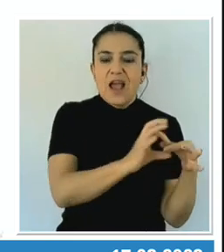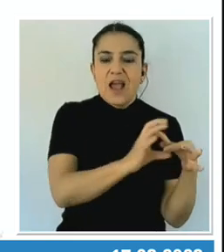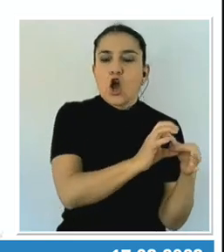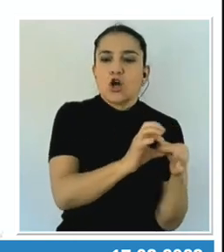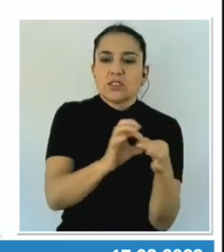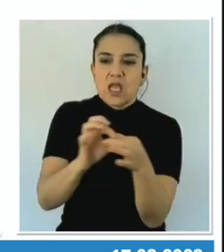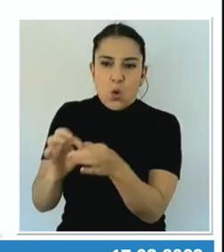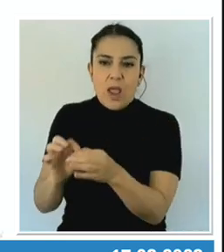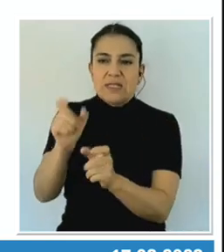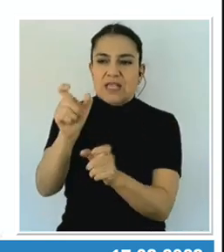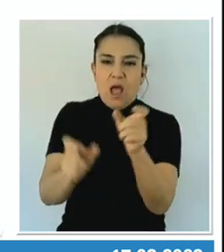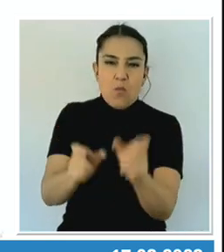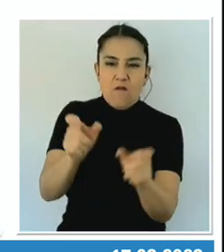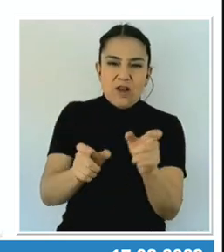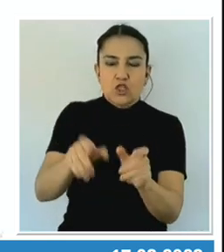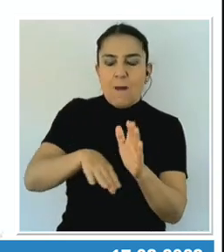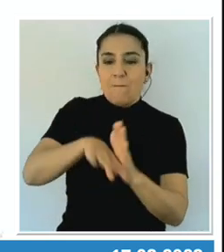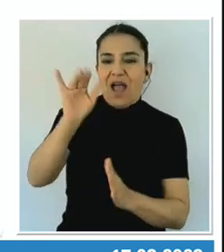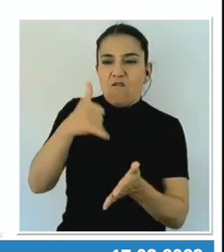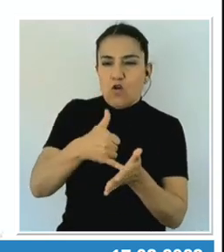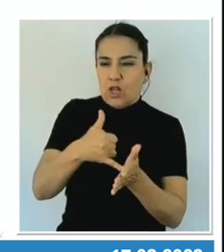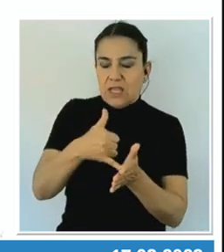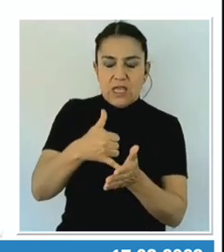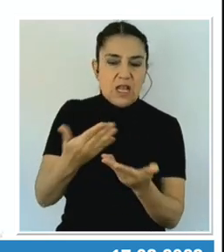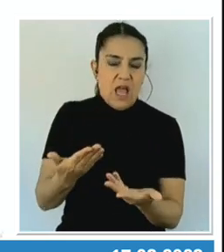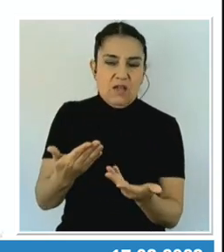más vulnerable podría ser muy, muy nociva.